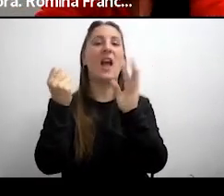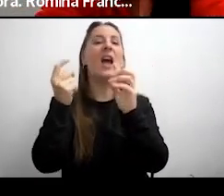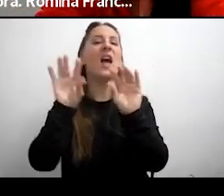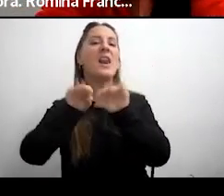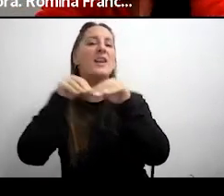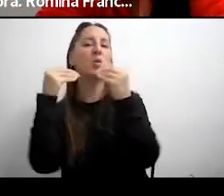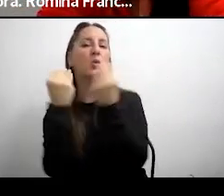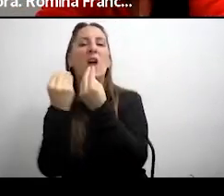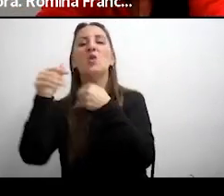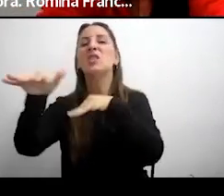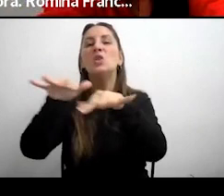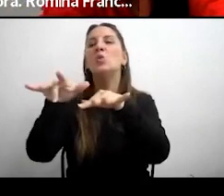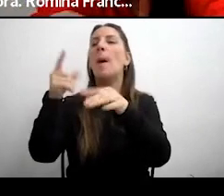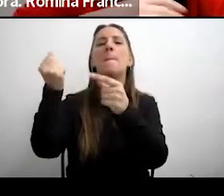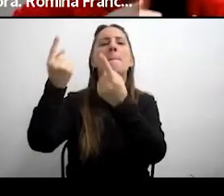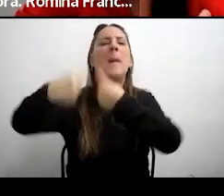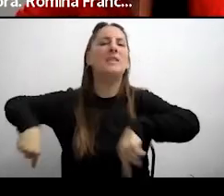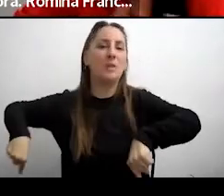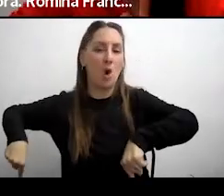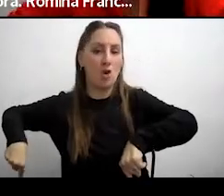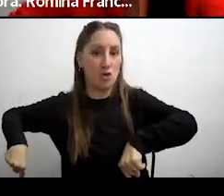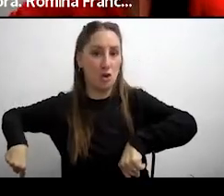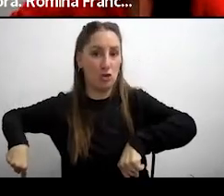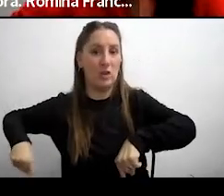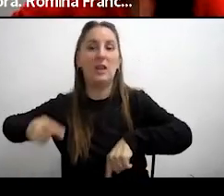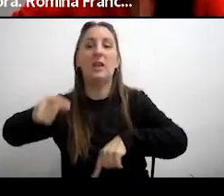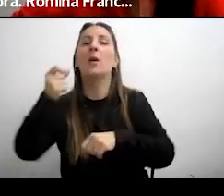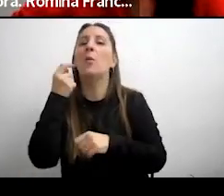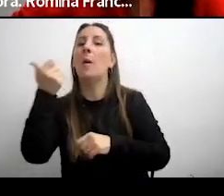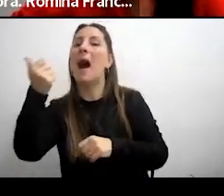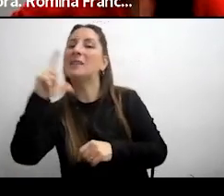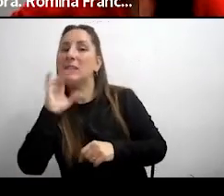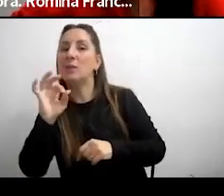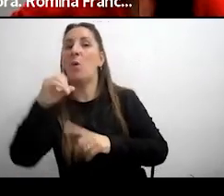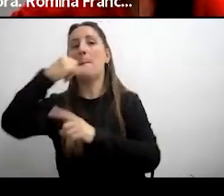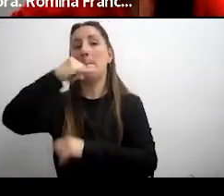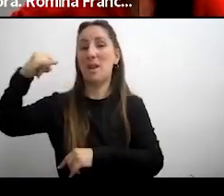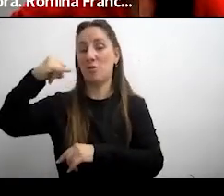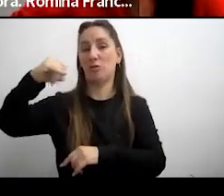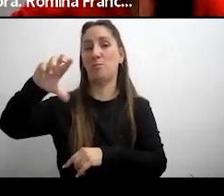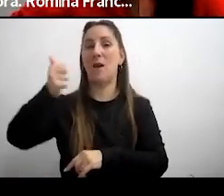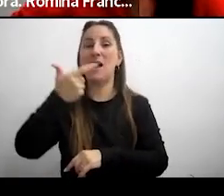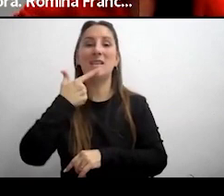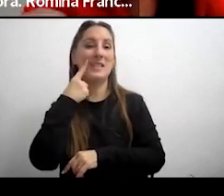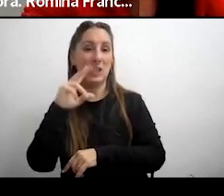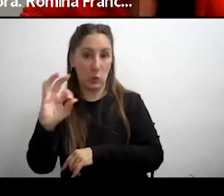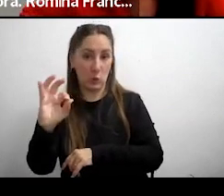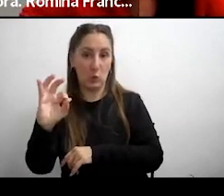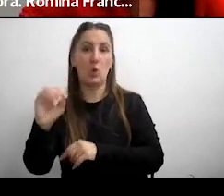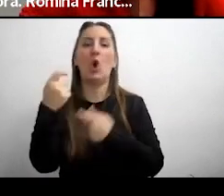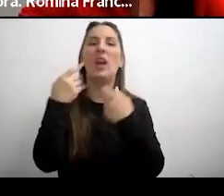estado de situación patrimonial, que sería básicamente conformar el activo menos el pasivo y llevar los ingresos y los